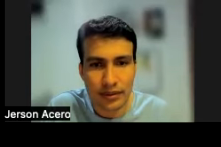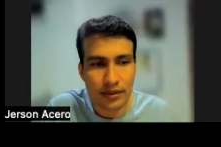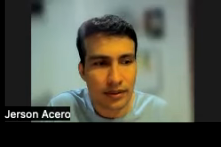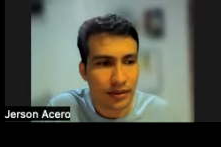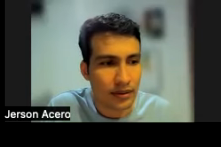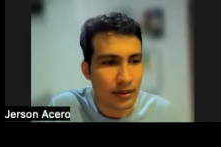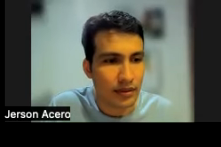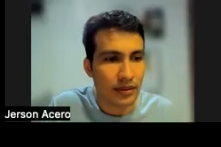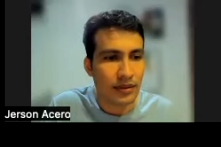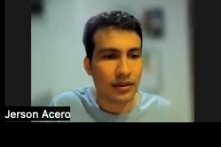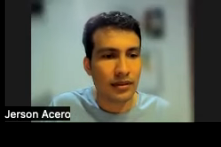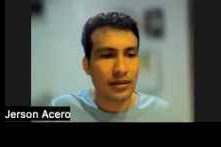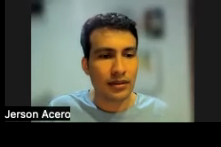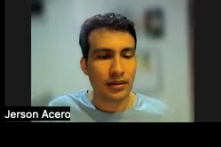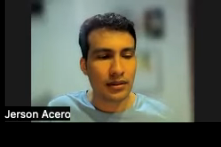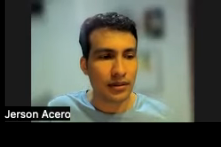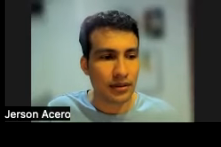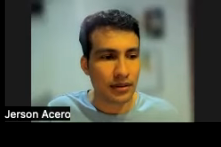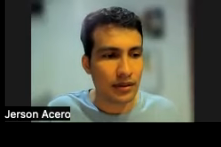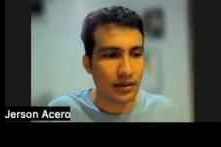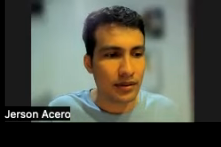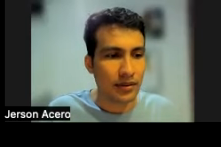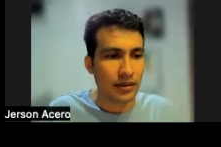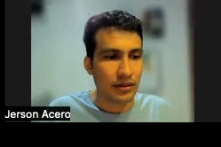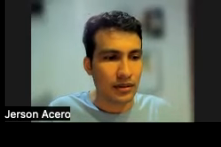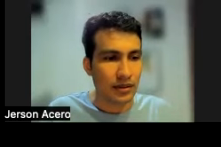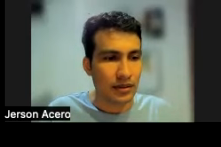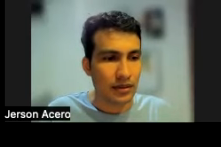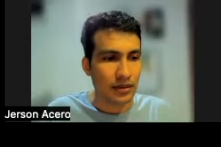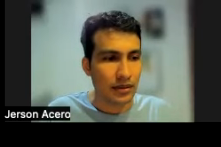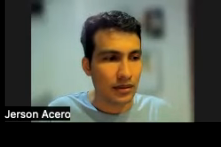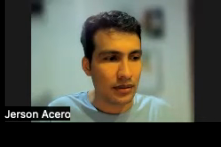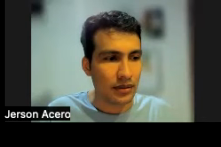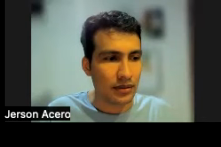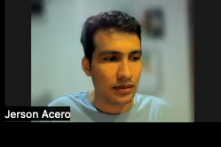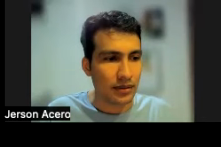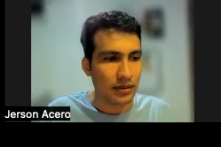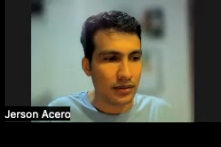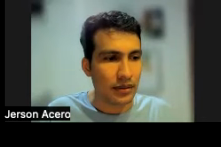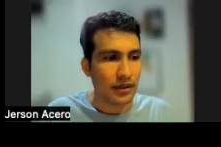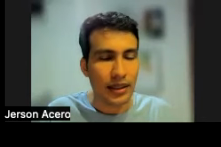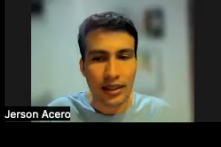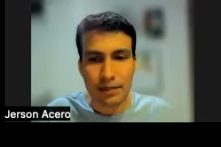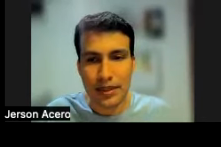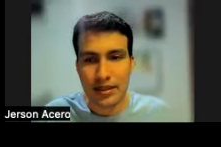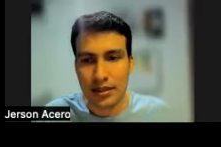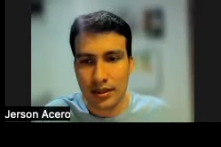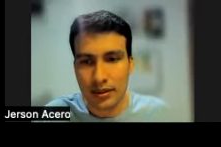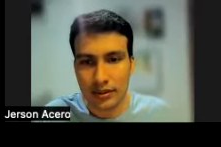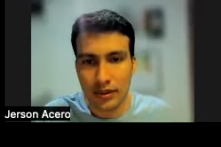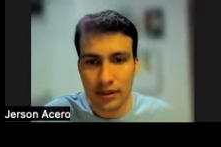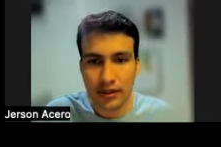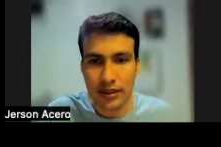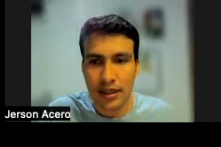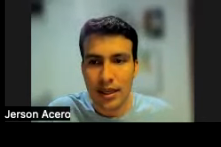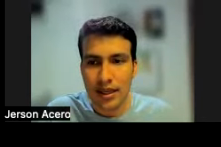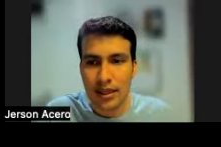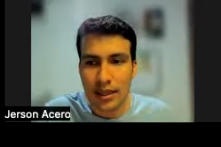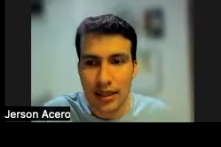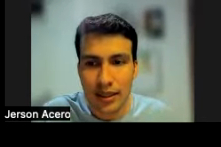Will significantly reduce the impact and reach of the virus. Additionally, Acá empieza. Entonces